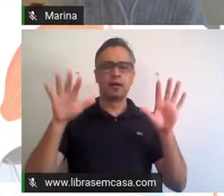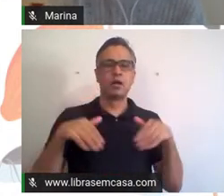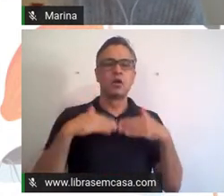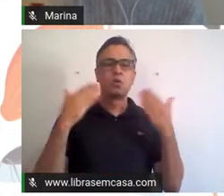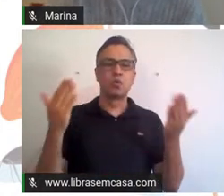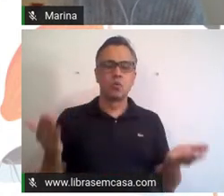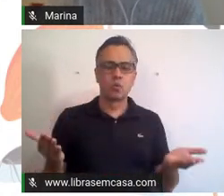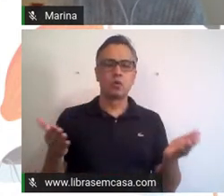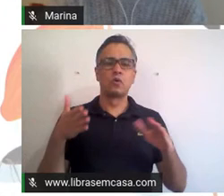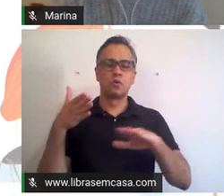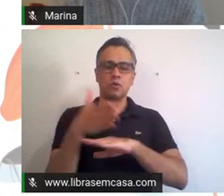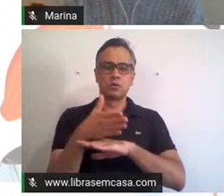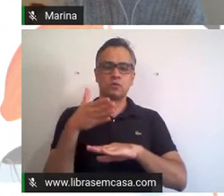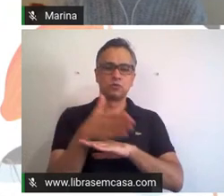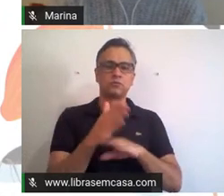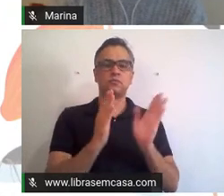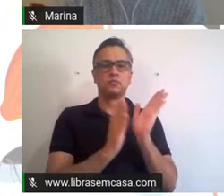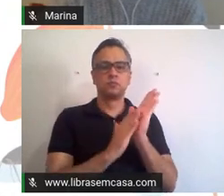su propósito,